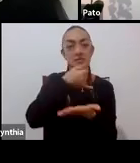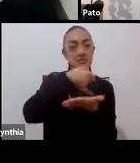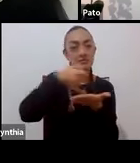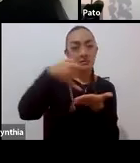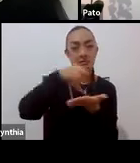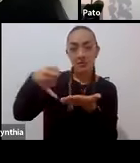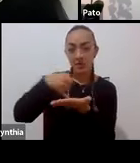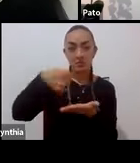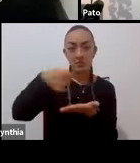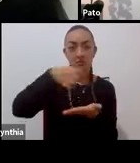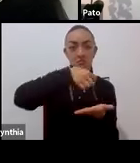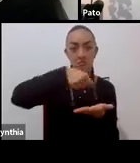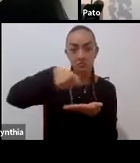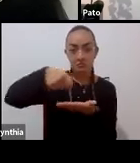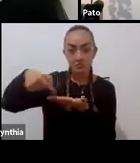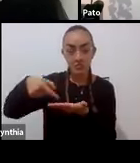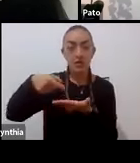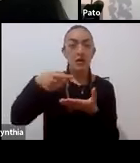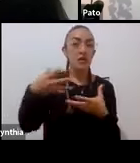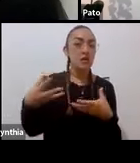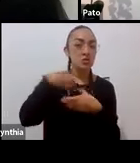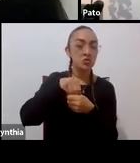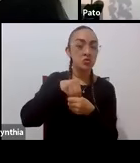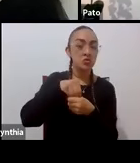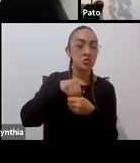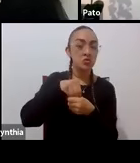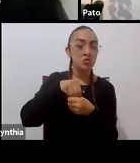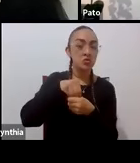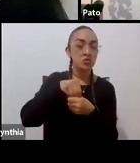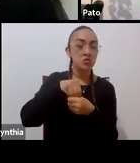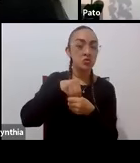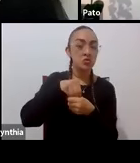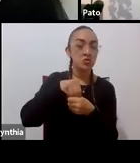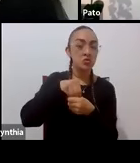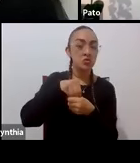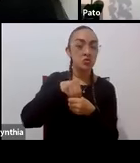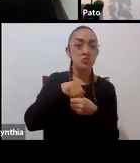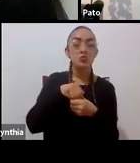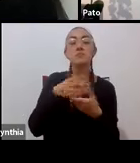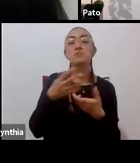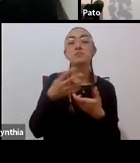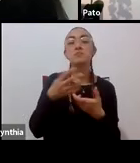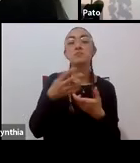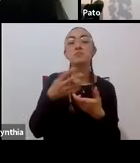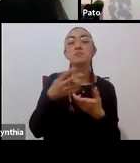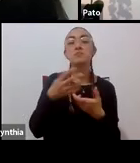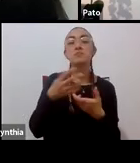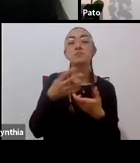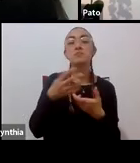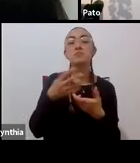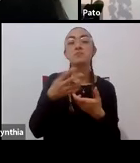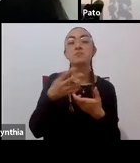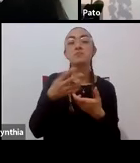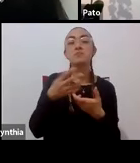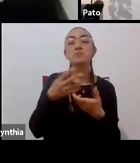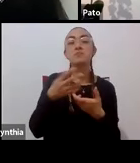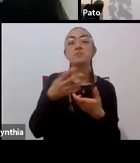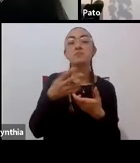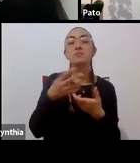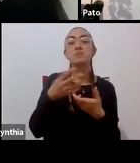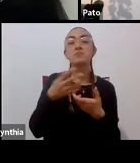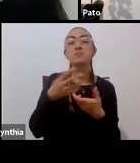donde participan fundamentalmente personas con alguna discapacidad. Y en uno de esos huertos urbanos, ahora les presento